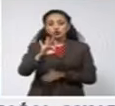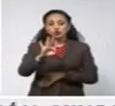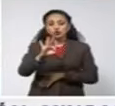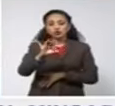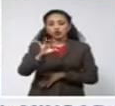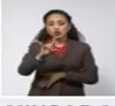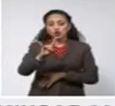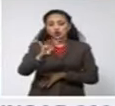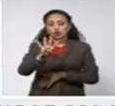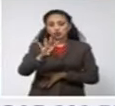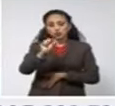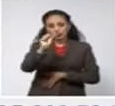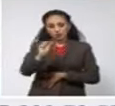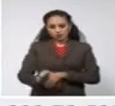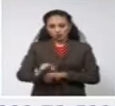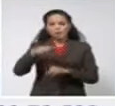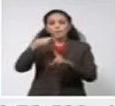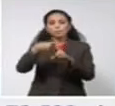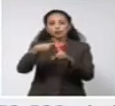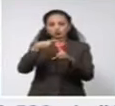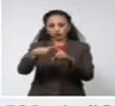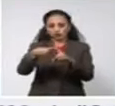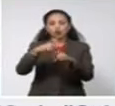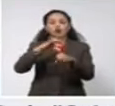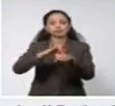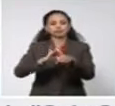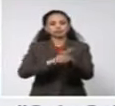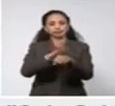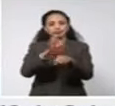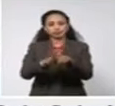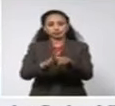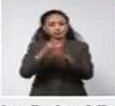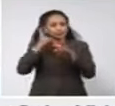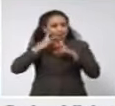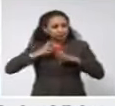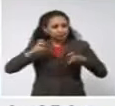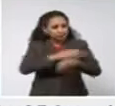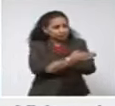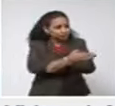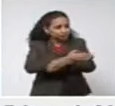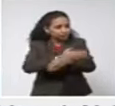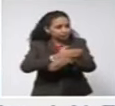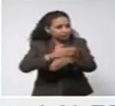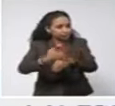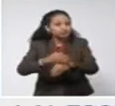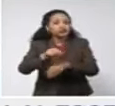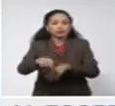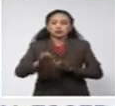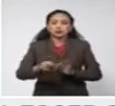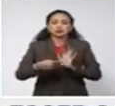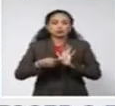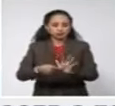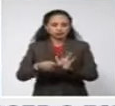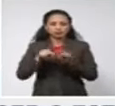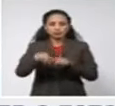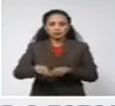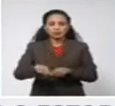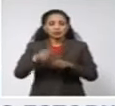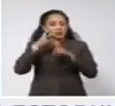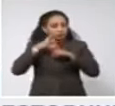584.894 personas que han sido estudiadas y muestras realizadas para el diagnóstico de esta